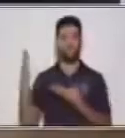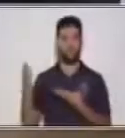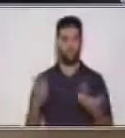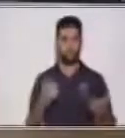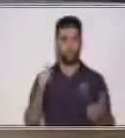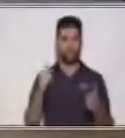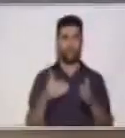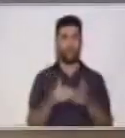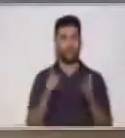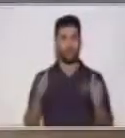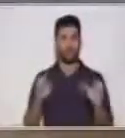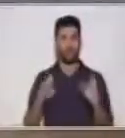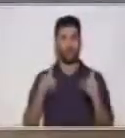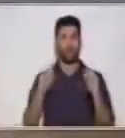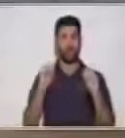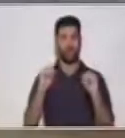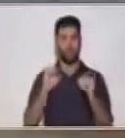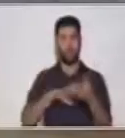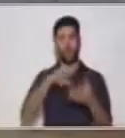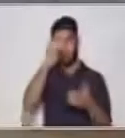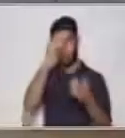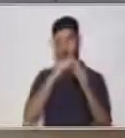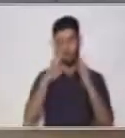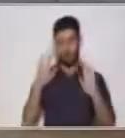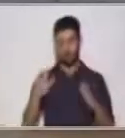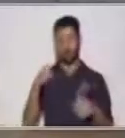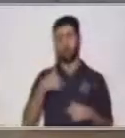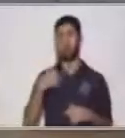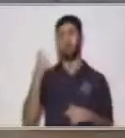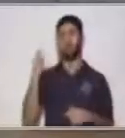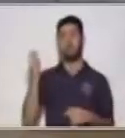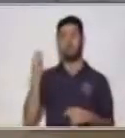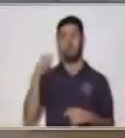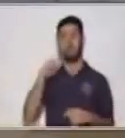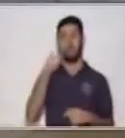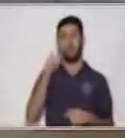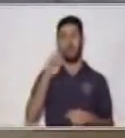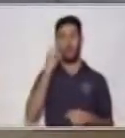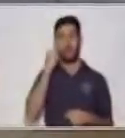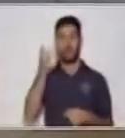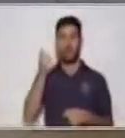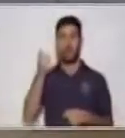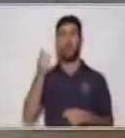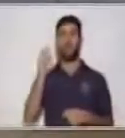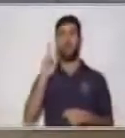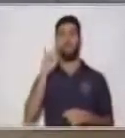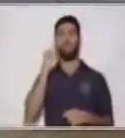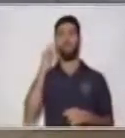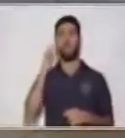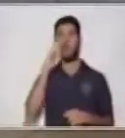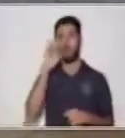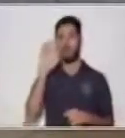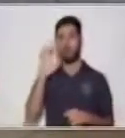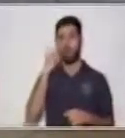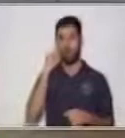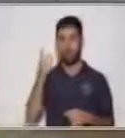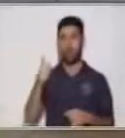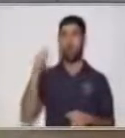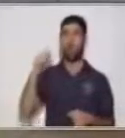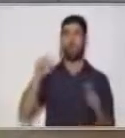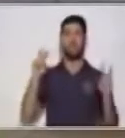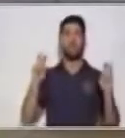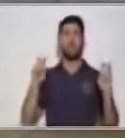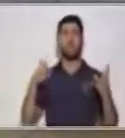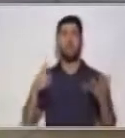Bienvenido a este espacio educativo Aprendo en Casa. Soy María Victoria Vaz y en esta oportunidad desarrollaré el tema lectura